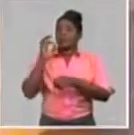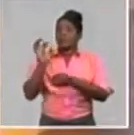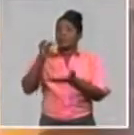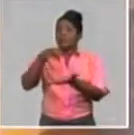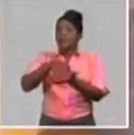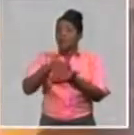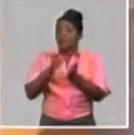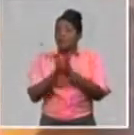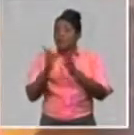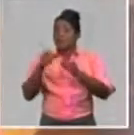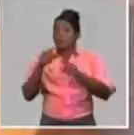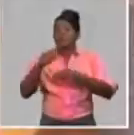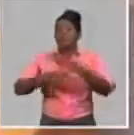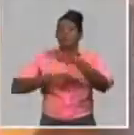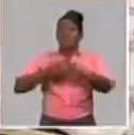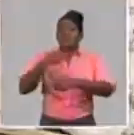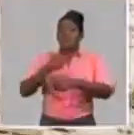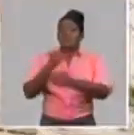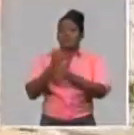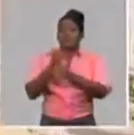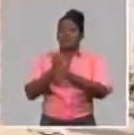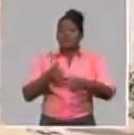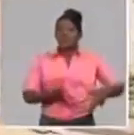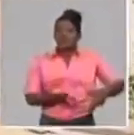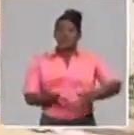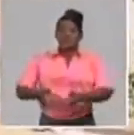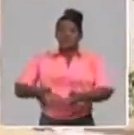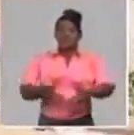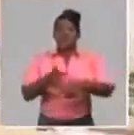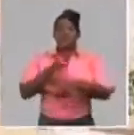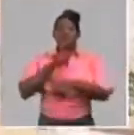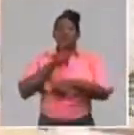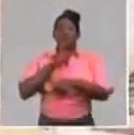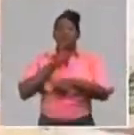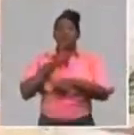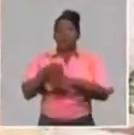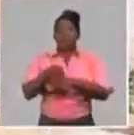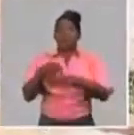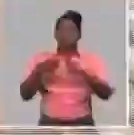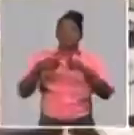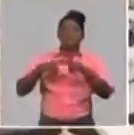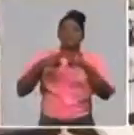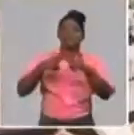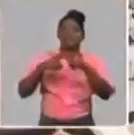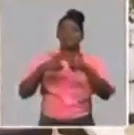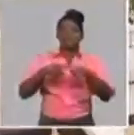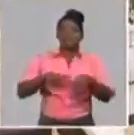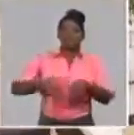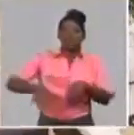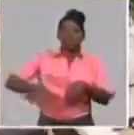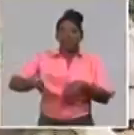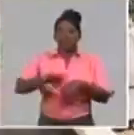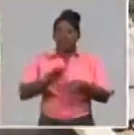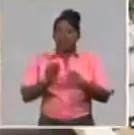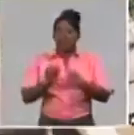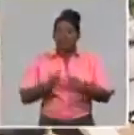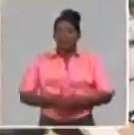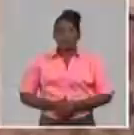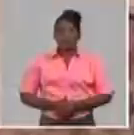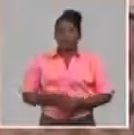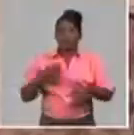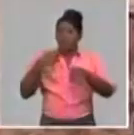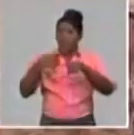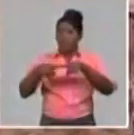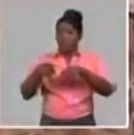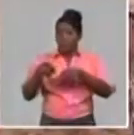matancero se elabora en la instalación del nuevo acueducto, la construcción del alcantarillado y el drenaje pluvial. En tanto, en Varadero